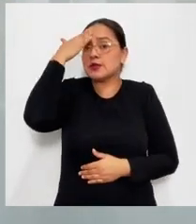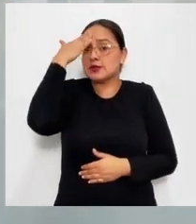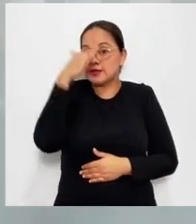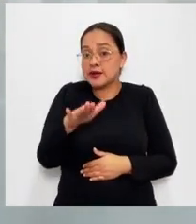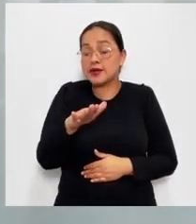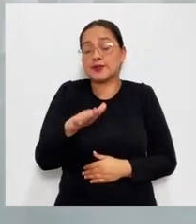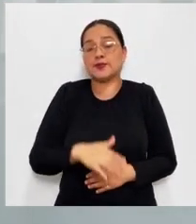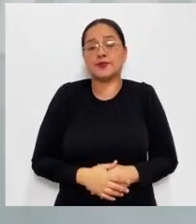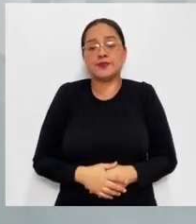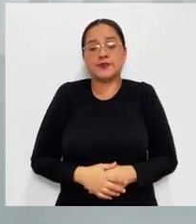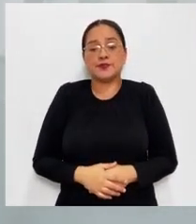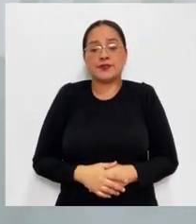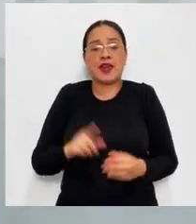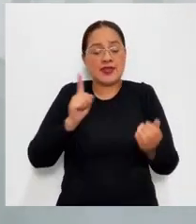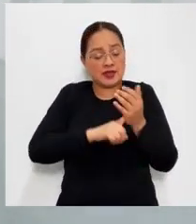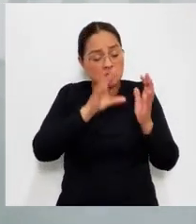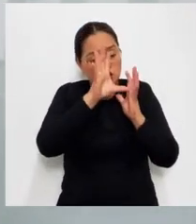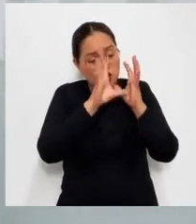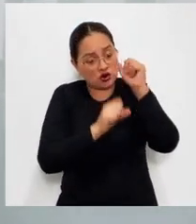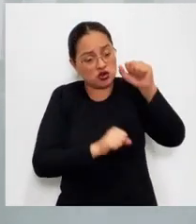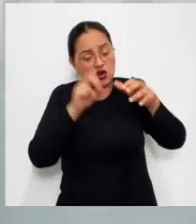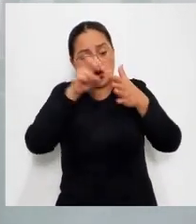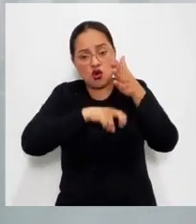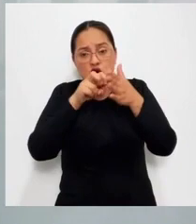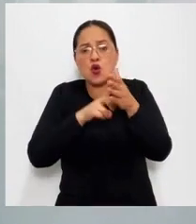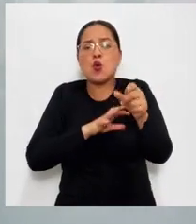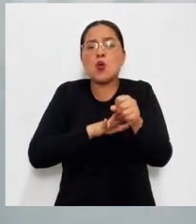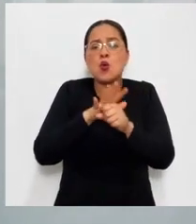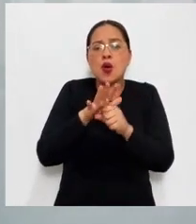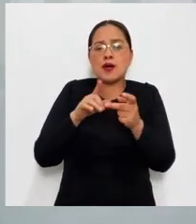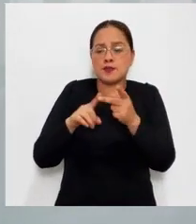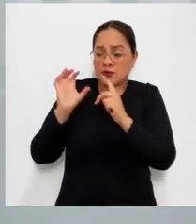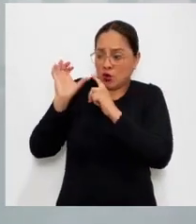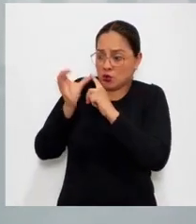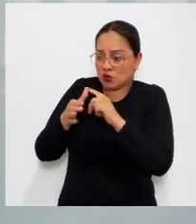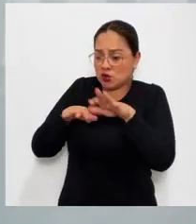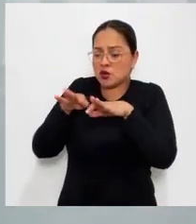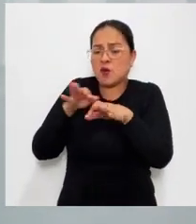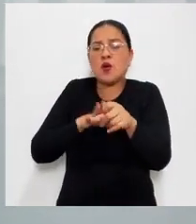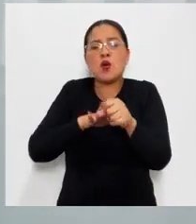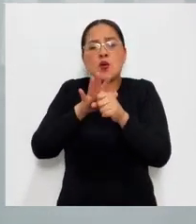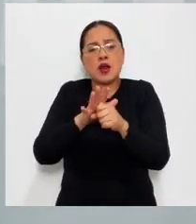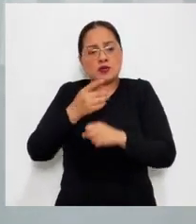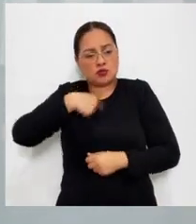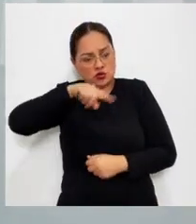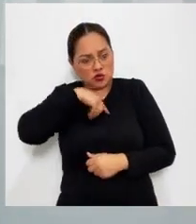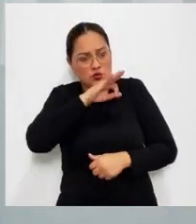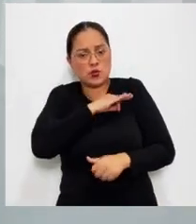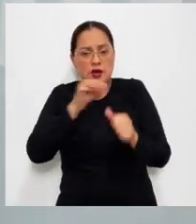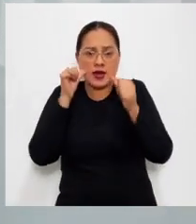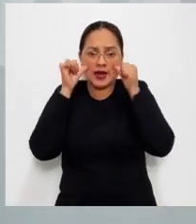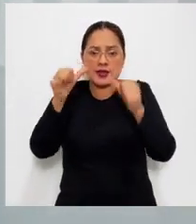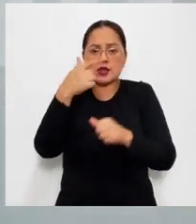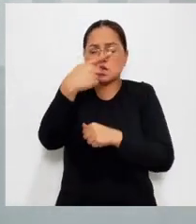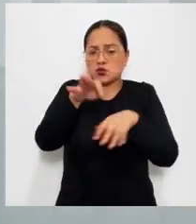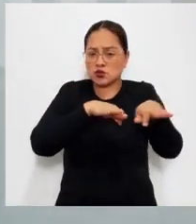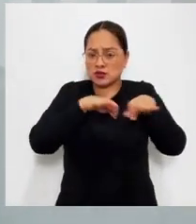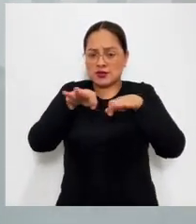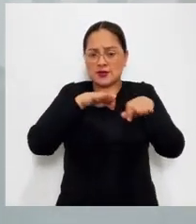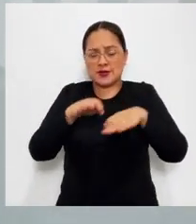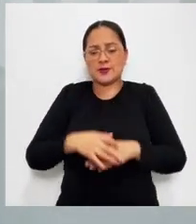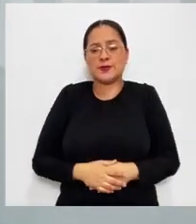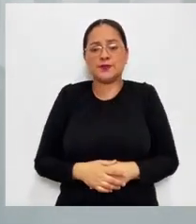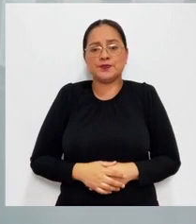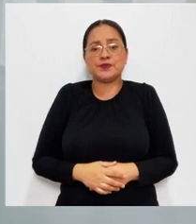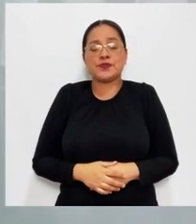estamos modificando de nuestra Carta Magna? ¿Qué estamos haciendo en las comisiones para poder dar respuesta a cada una de